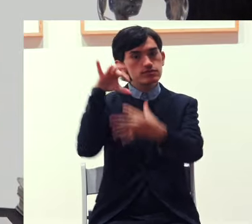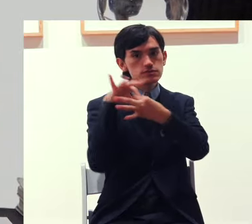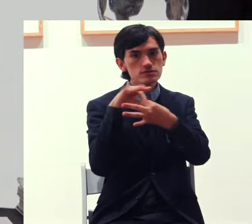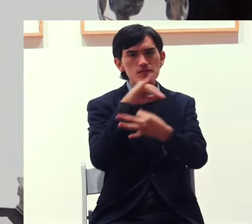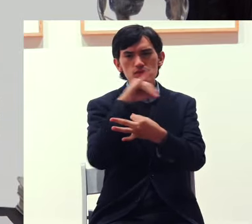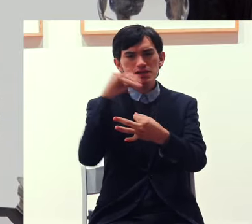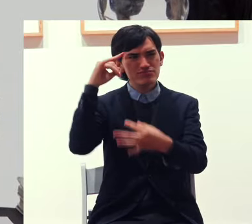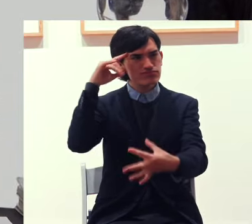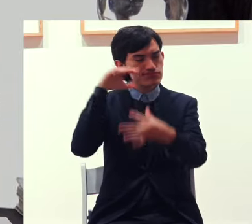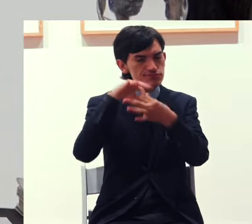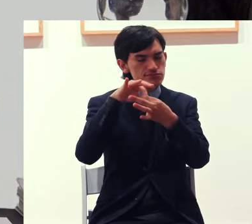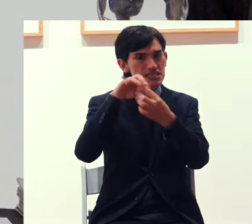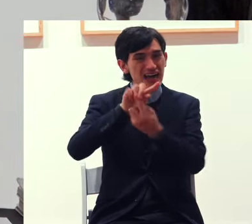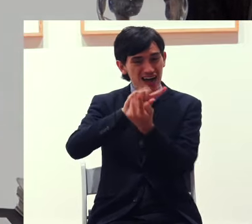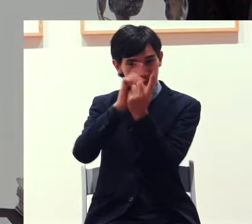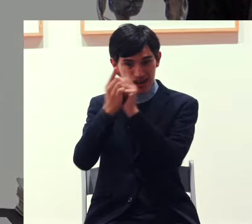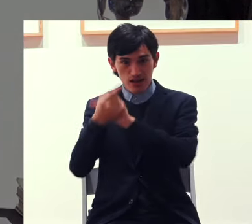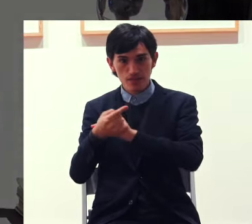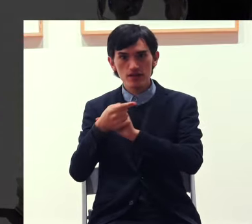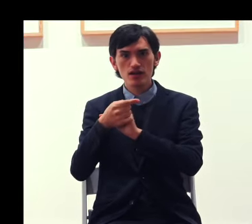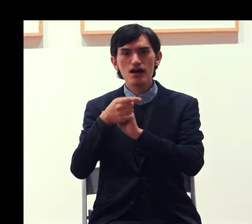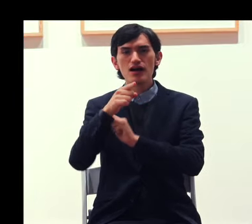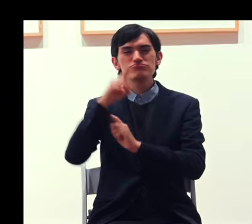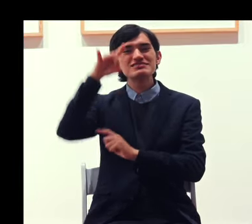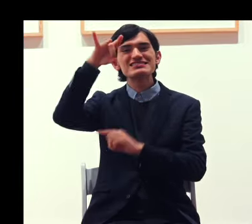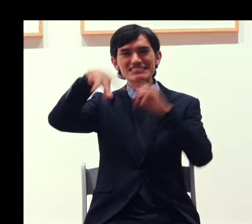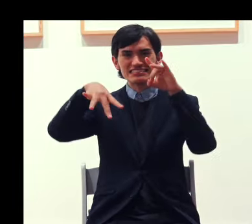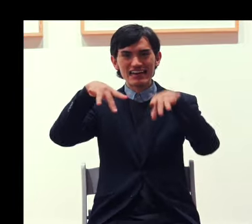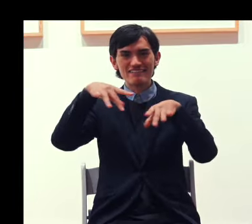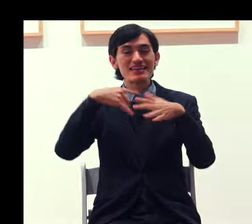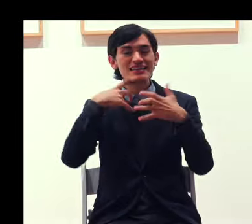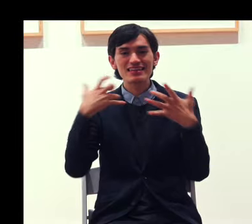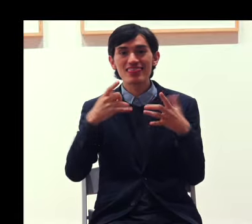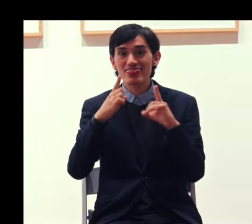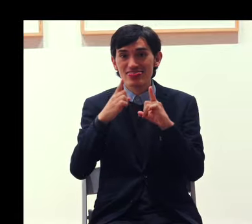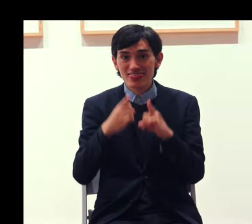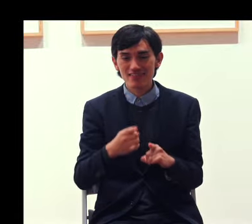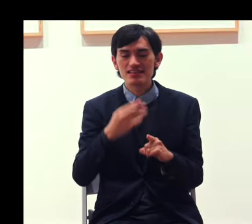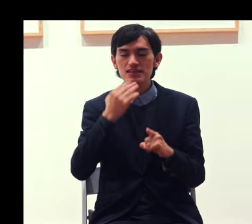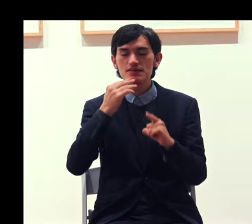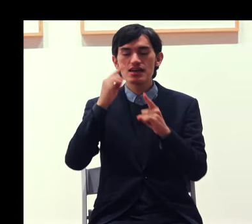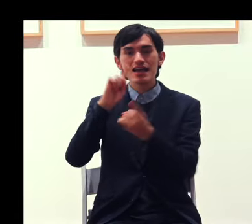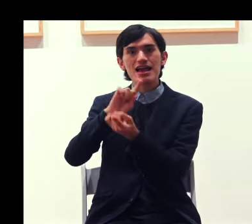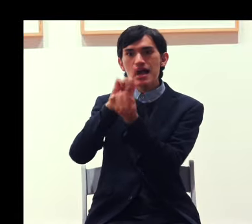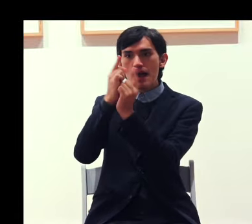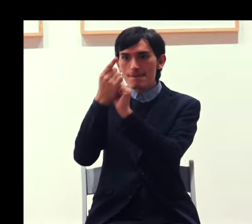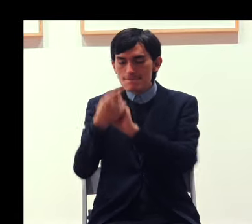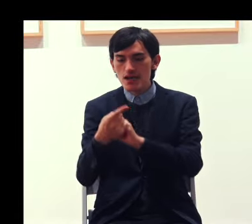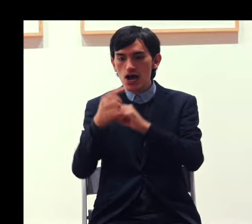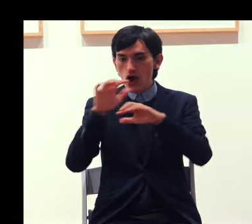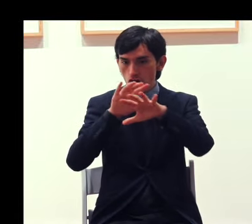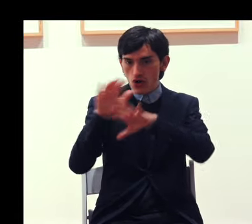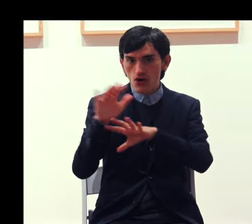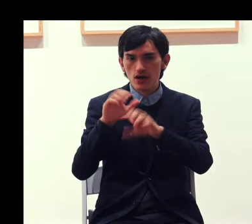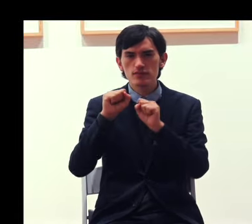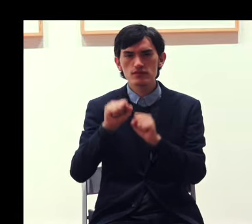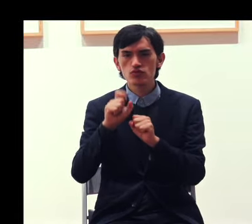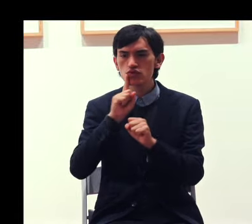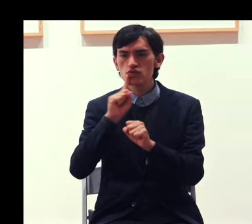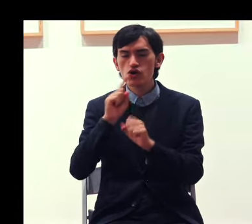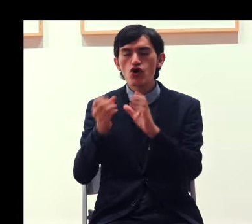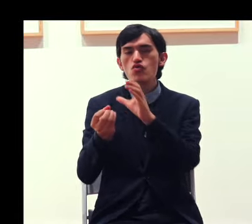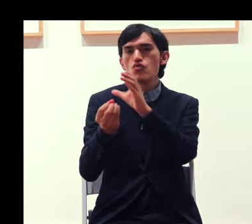formato físico y cuando se alteran sus dimensiones sabe que debe al menos alterar las